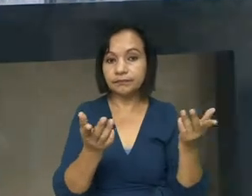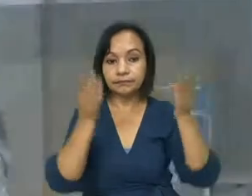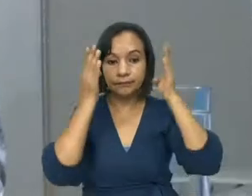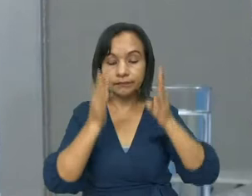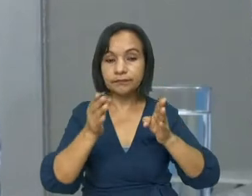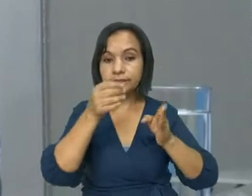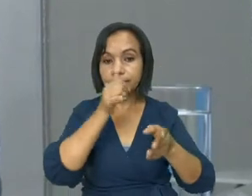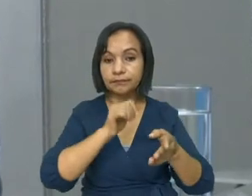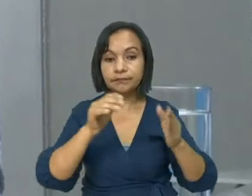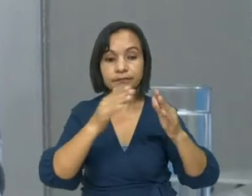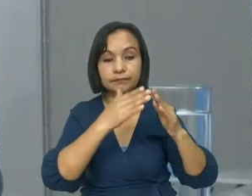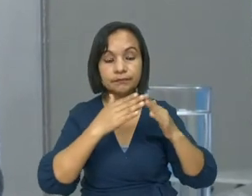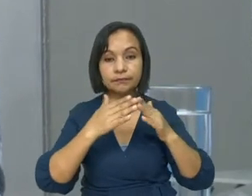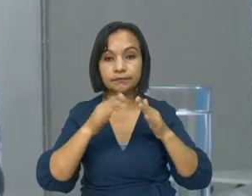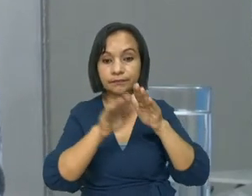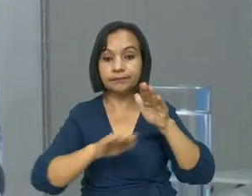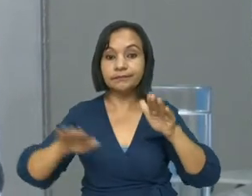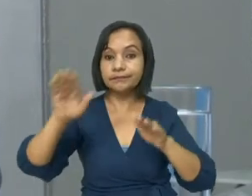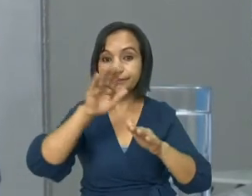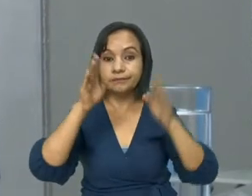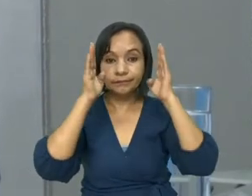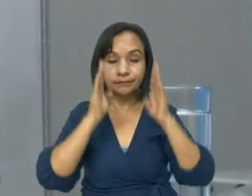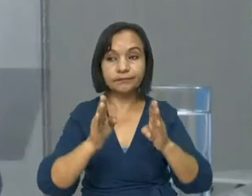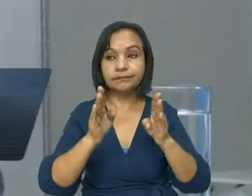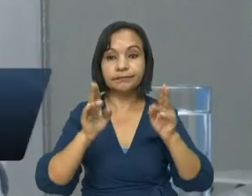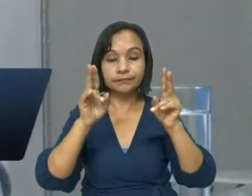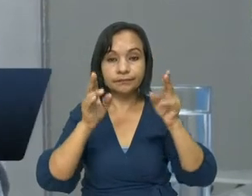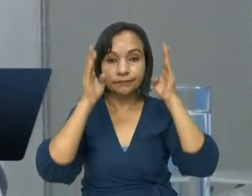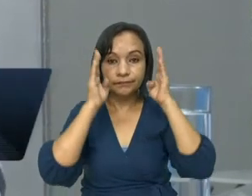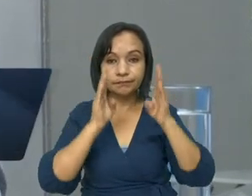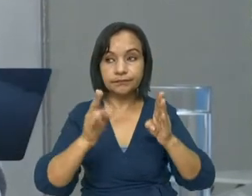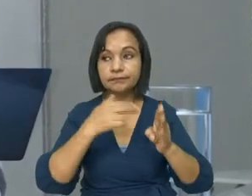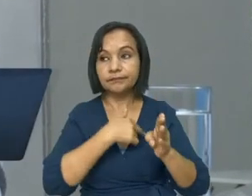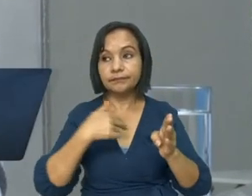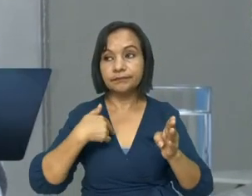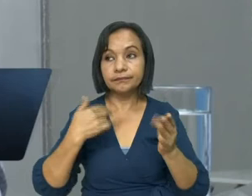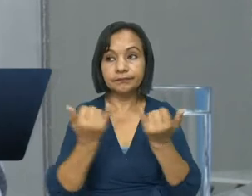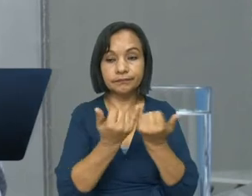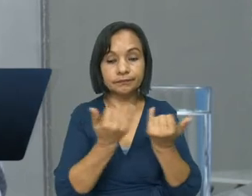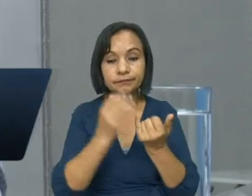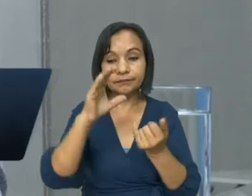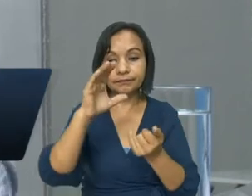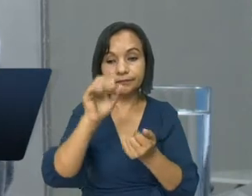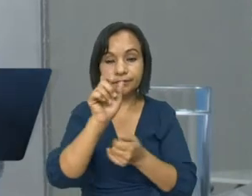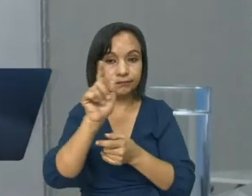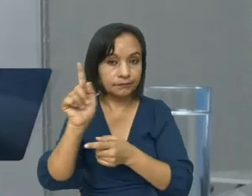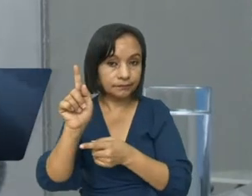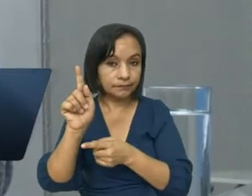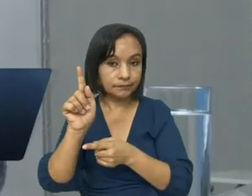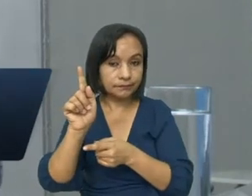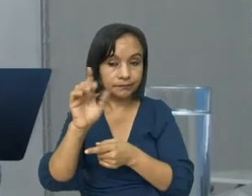servicio que se brinda a las comunidades es mucho mayor. Está en función del servicio que se le brinda a los CAPS. Es decir, ellos